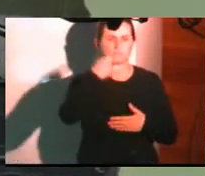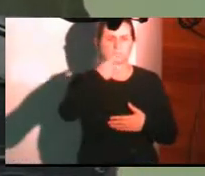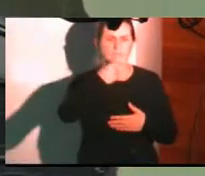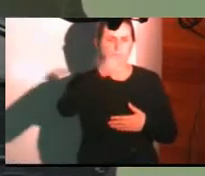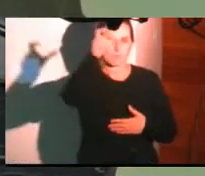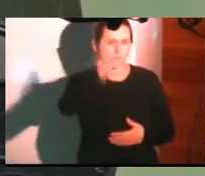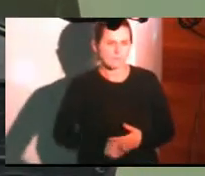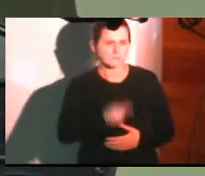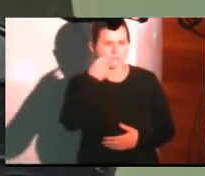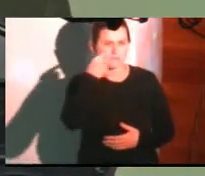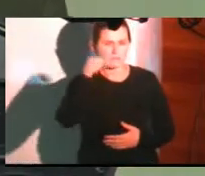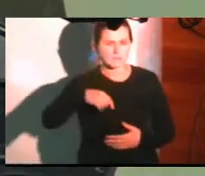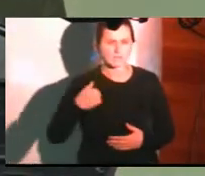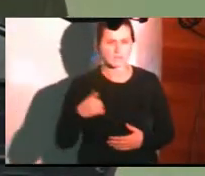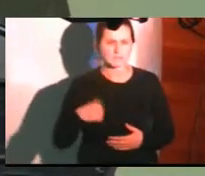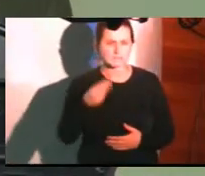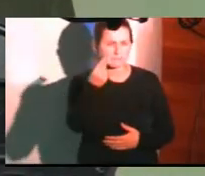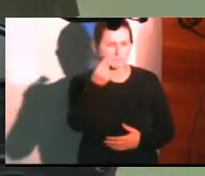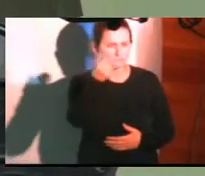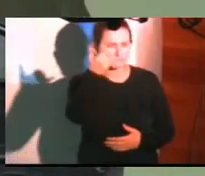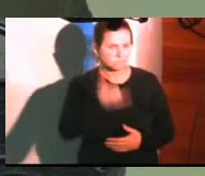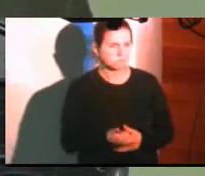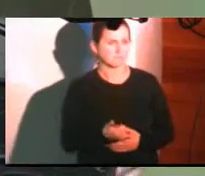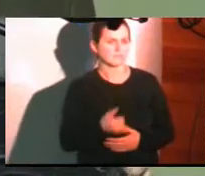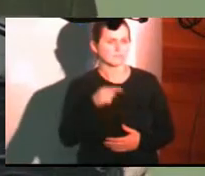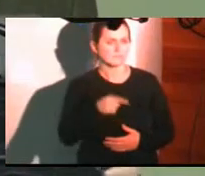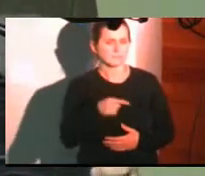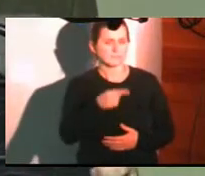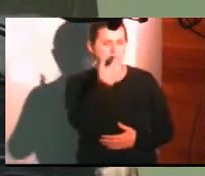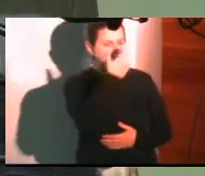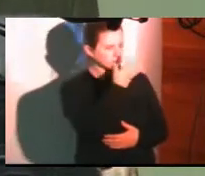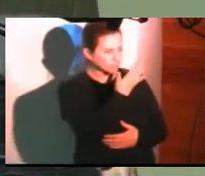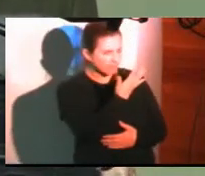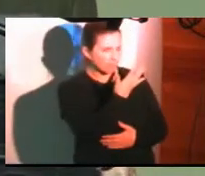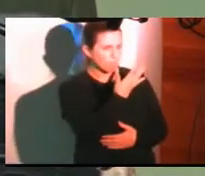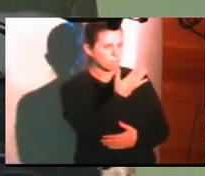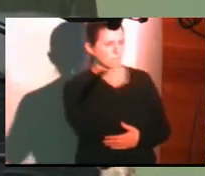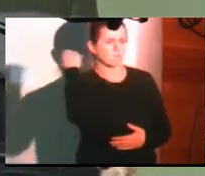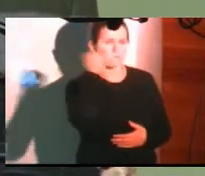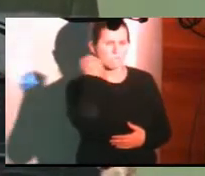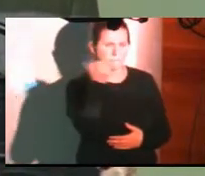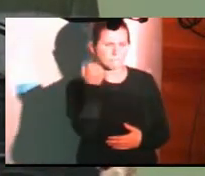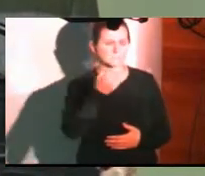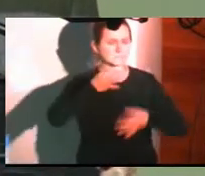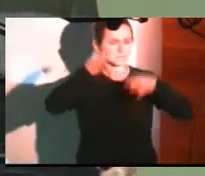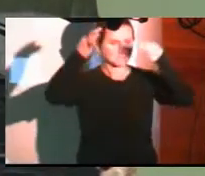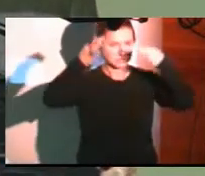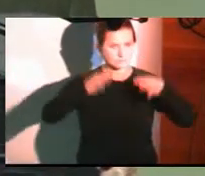pioneros tenemos valores a donde mirarnos, un espejo muy importante de dignidad,